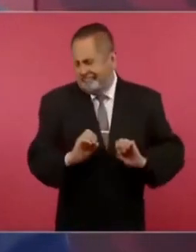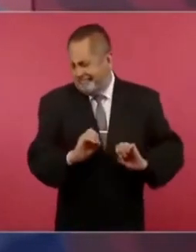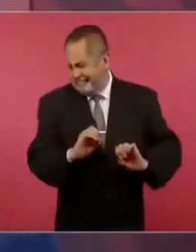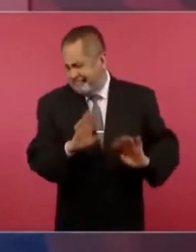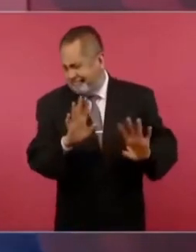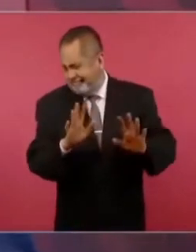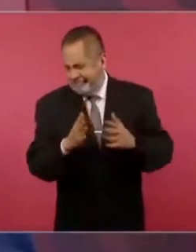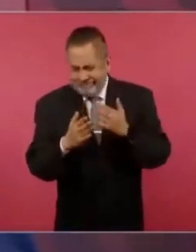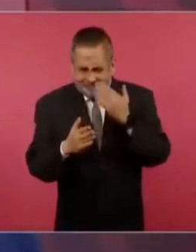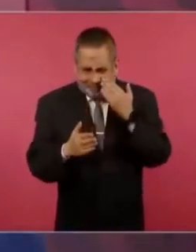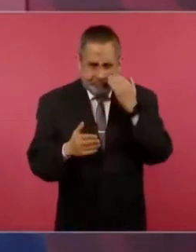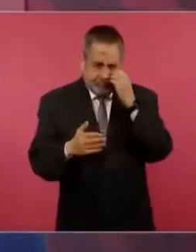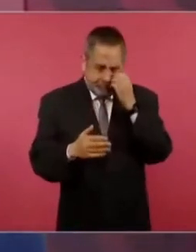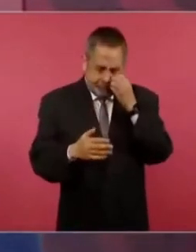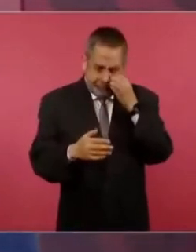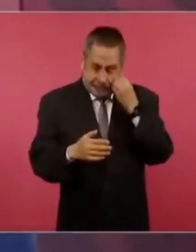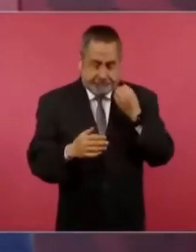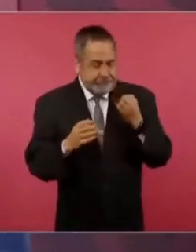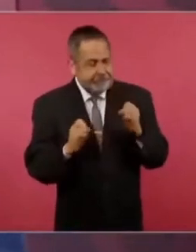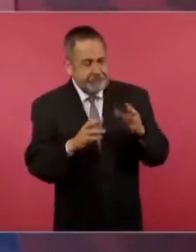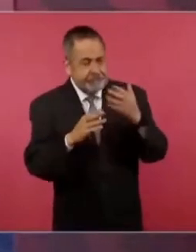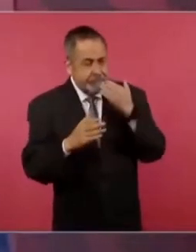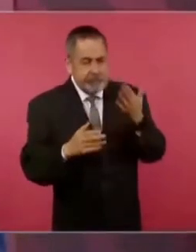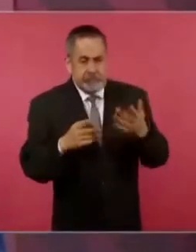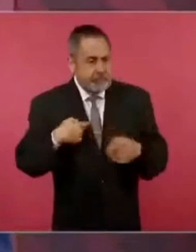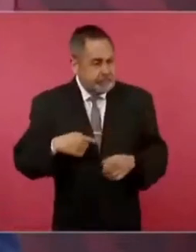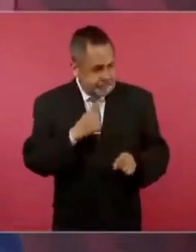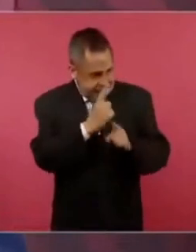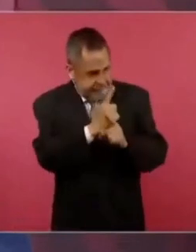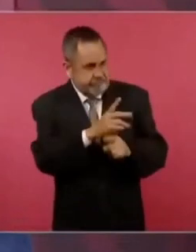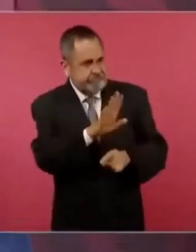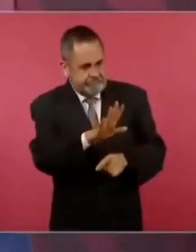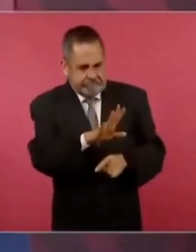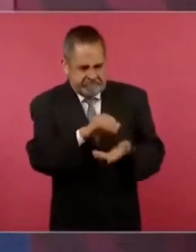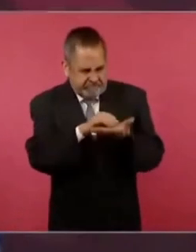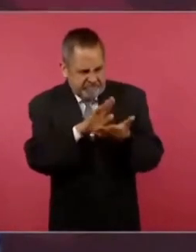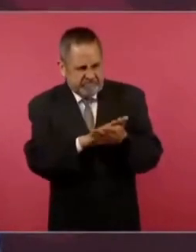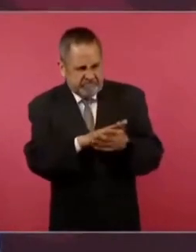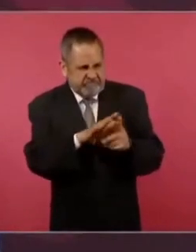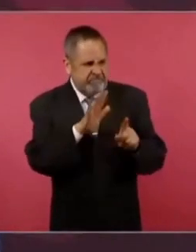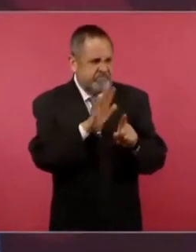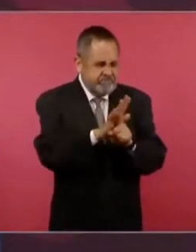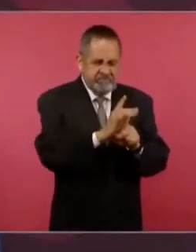No estamos persiguiendo a nadie, no hay denuncia.